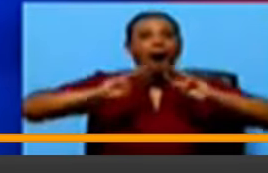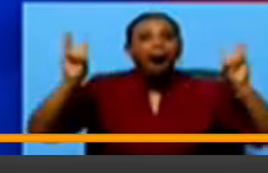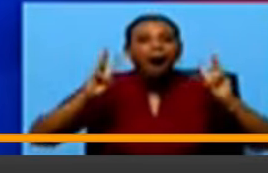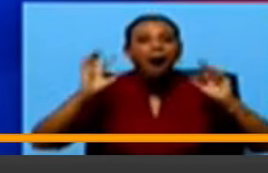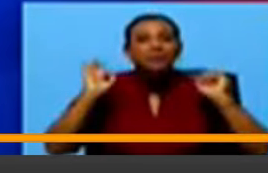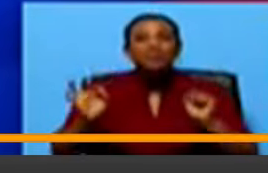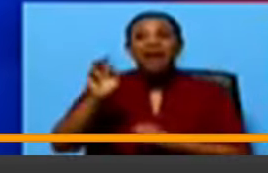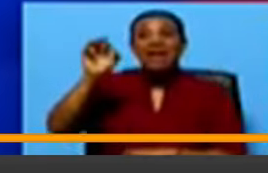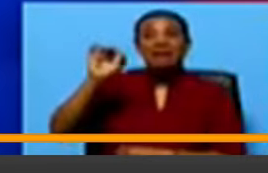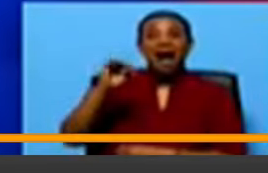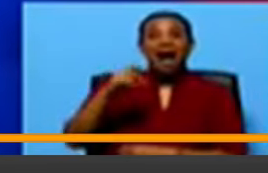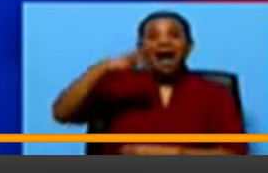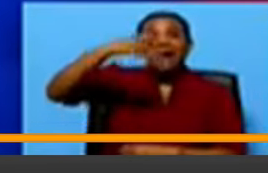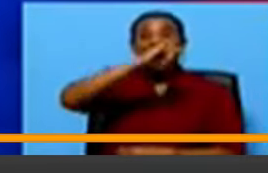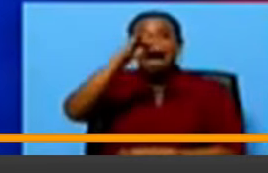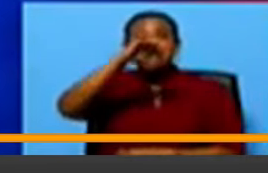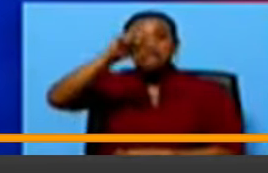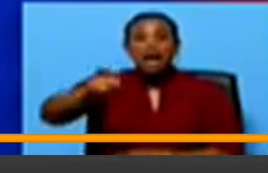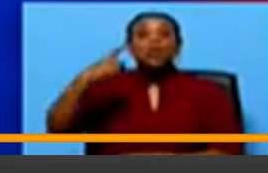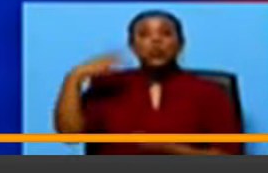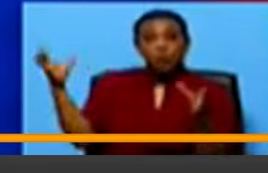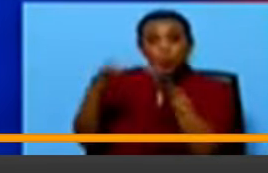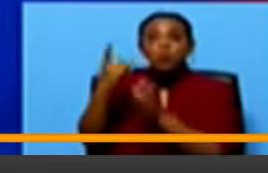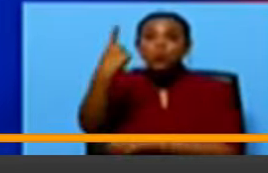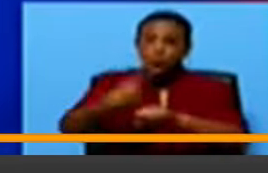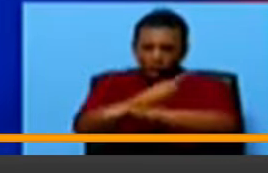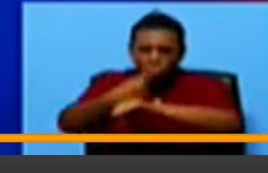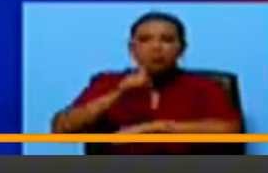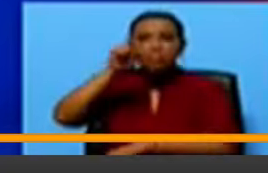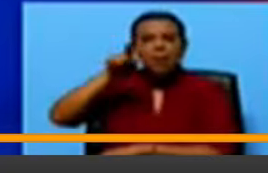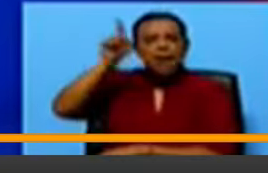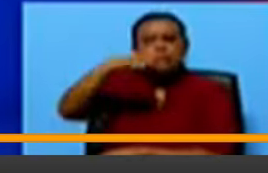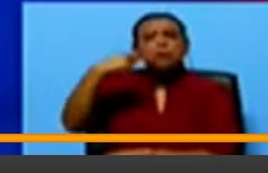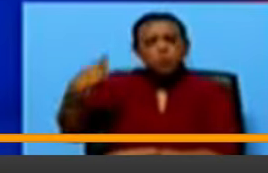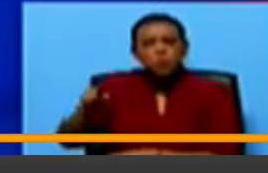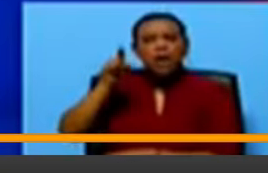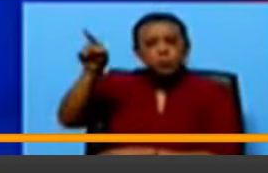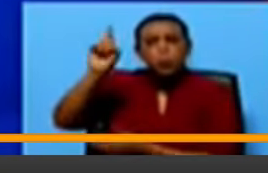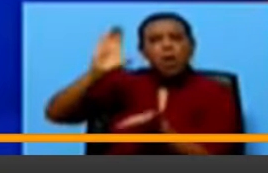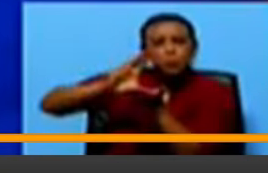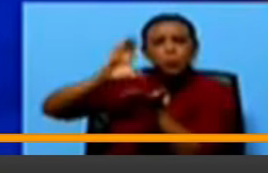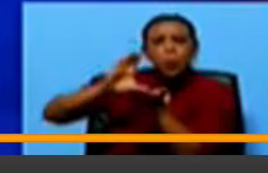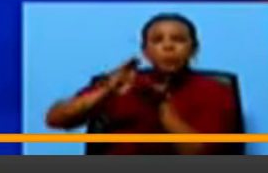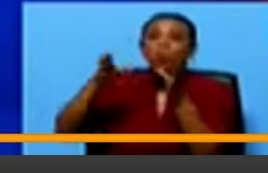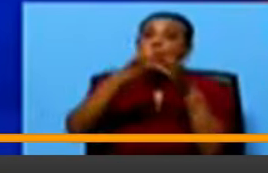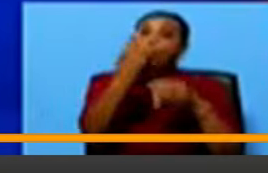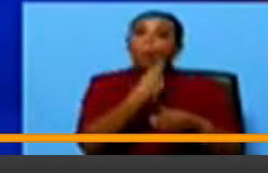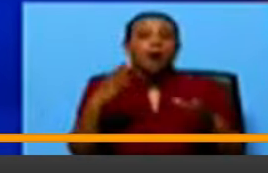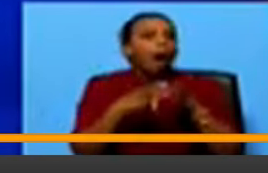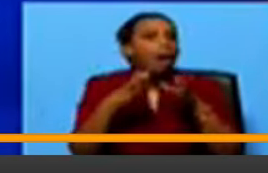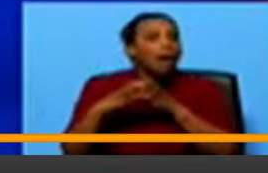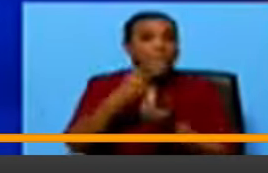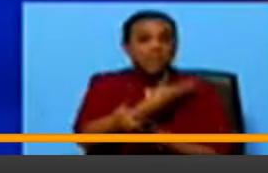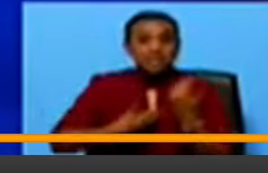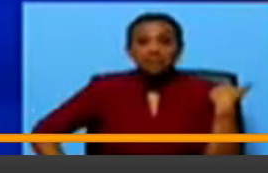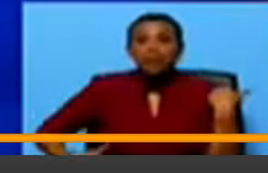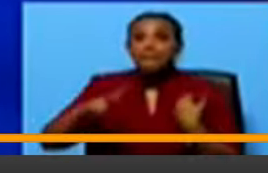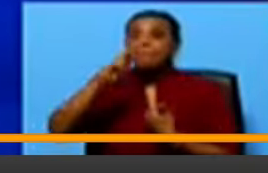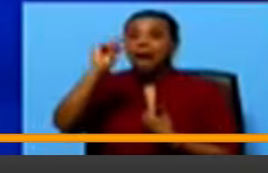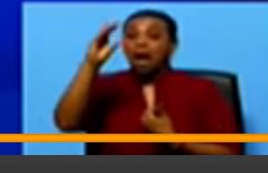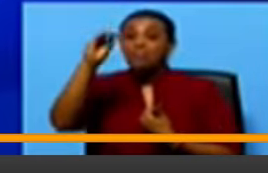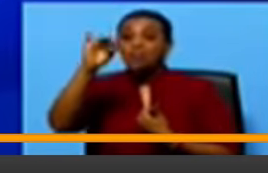Allá en Kazán tuvimos una reunión también como de una hora, en medio de tantas ocupaciones, el presidente Vladimir